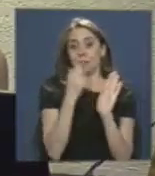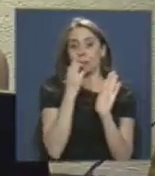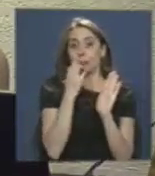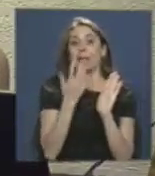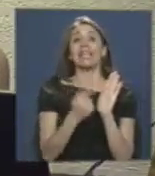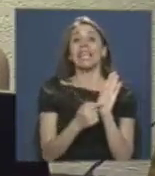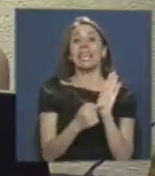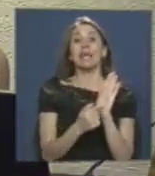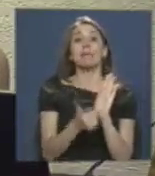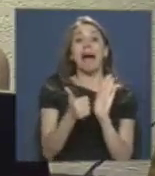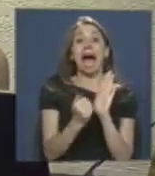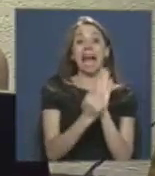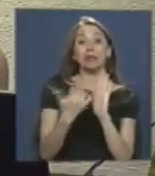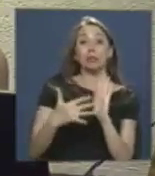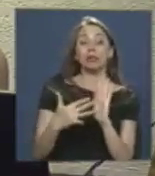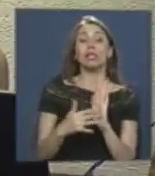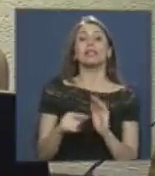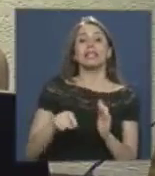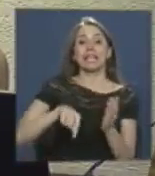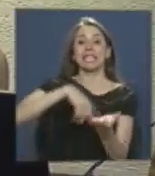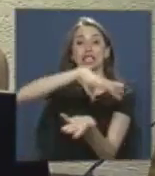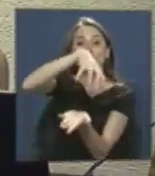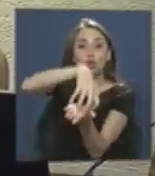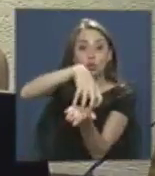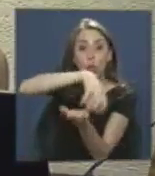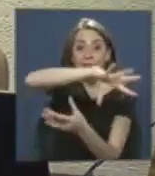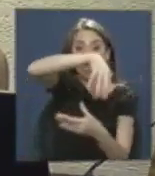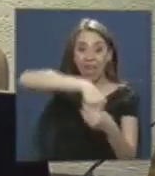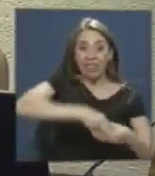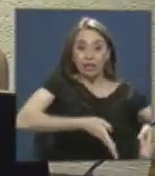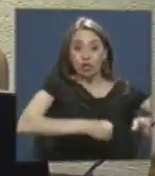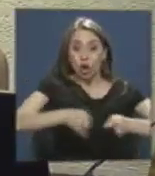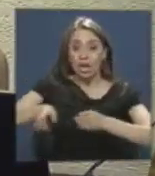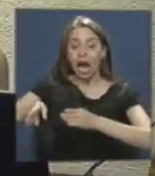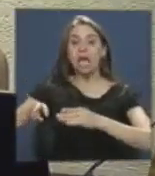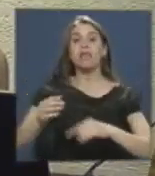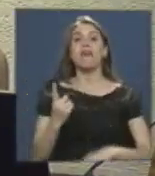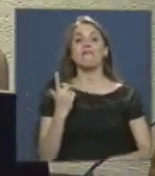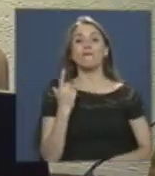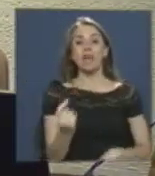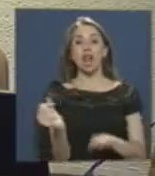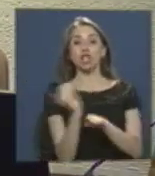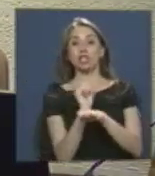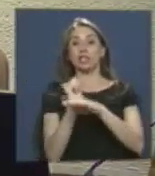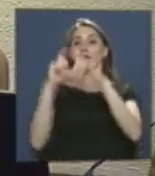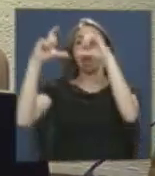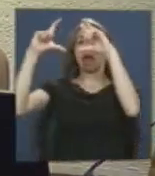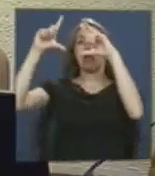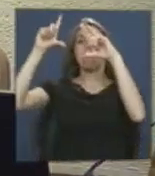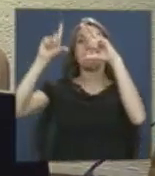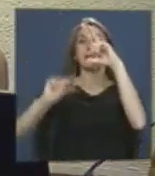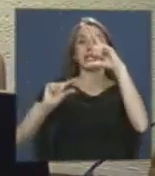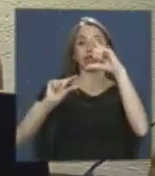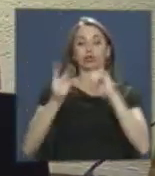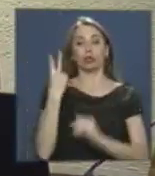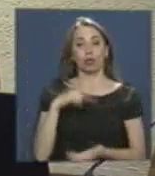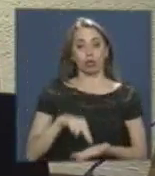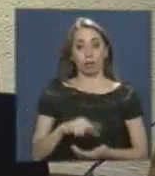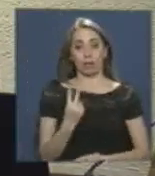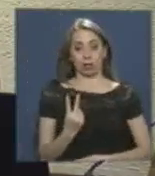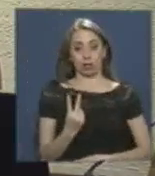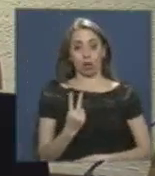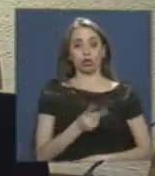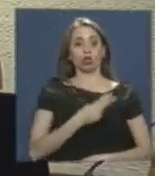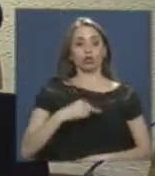la velocidad en zonas urbanas y nosotros elevamos el 2002 a